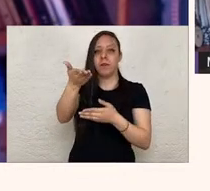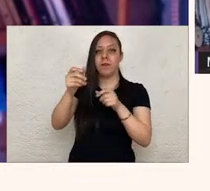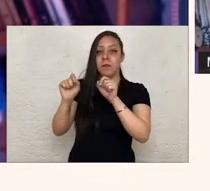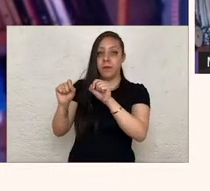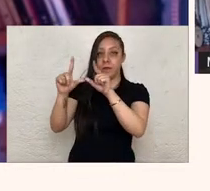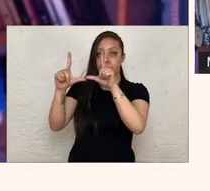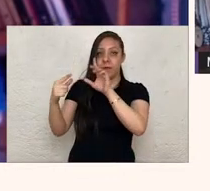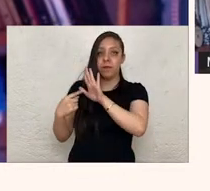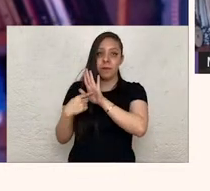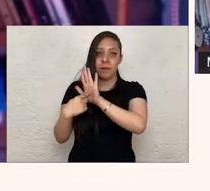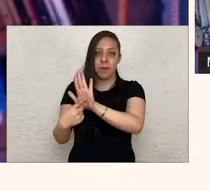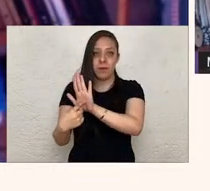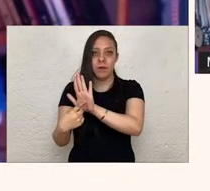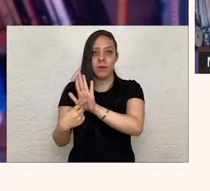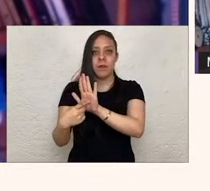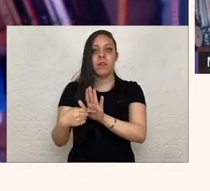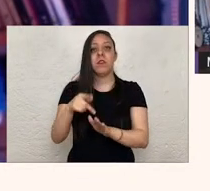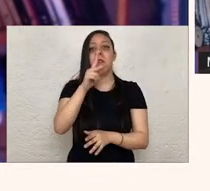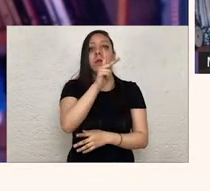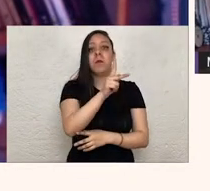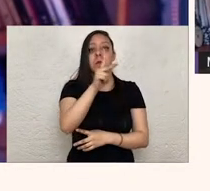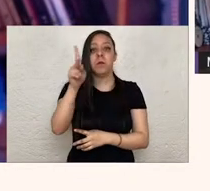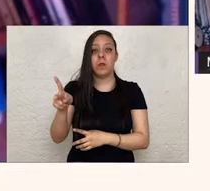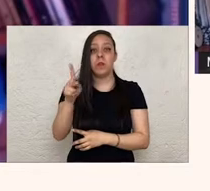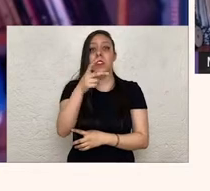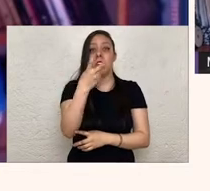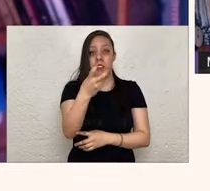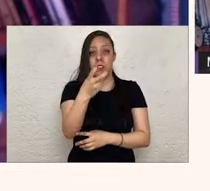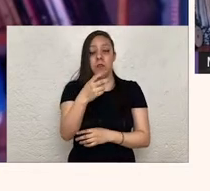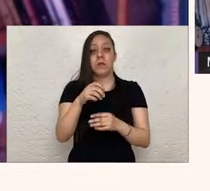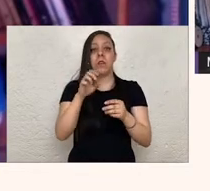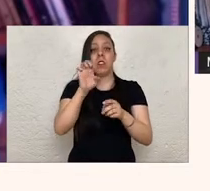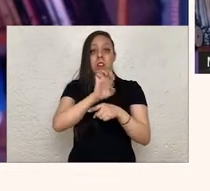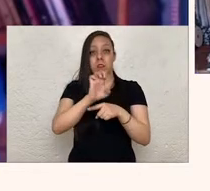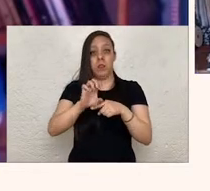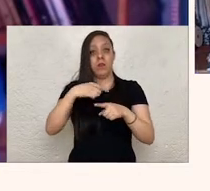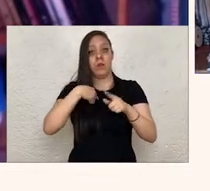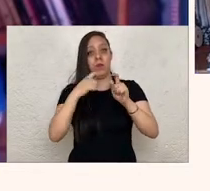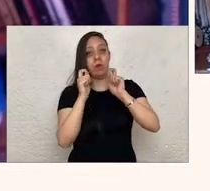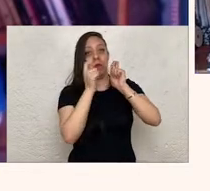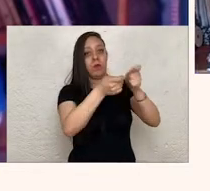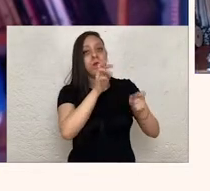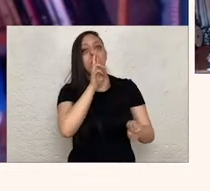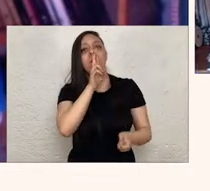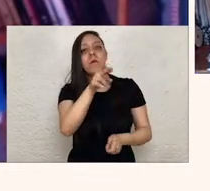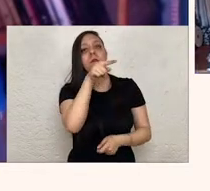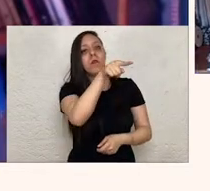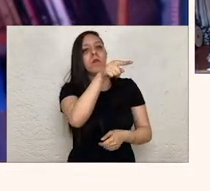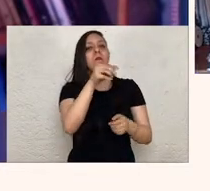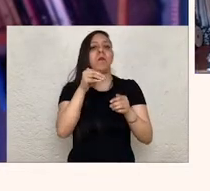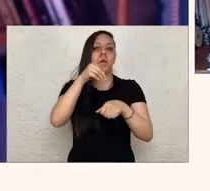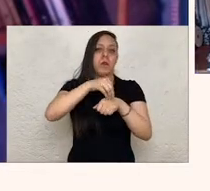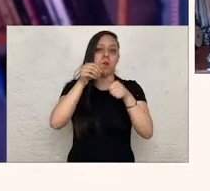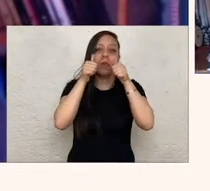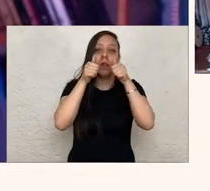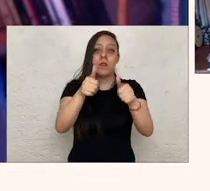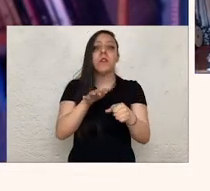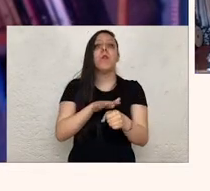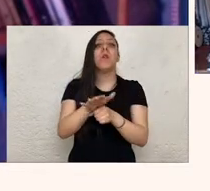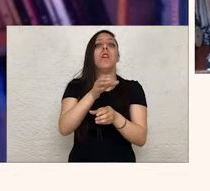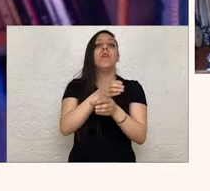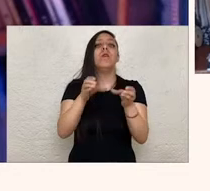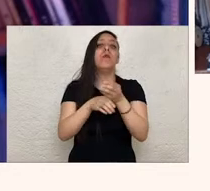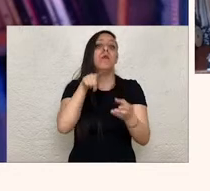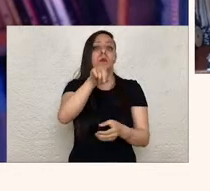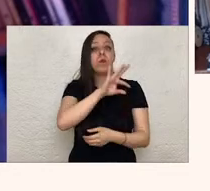ser una ponencia con un PowerPoint, entonces, bueno, le cedo la palabra y te escuchamos, Camila. ¿Qué nos